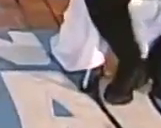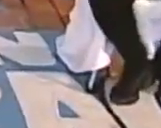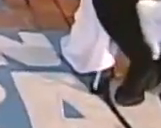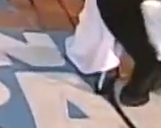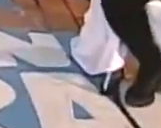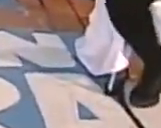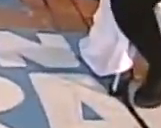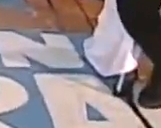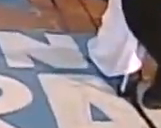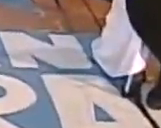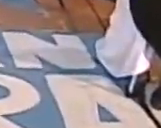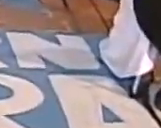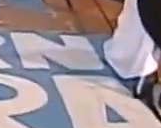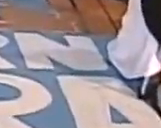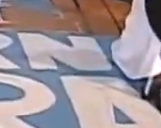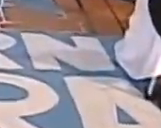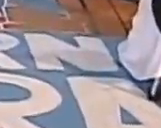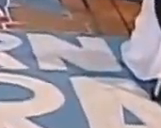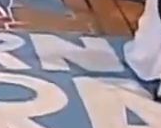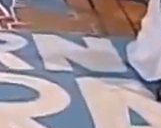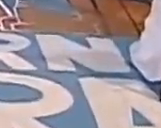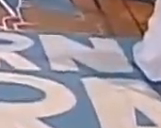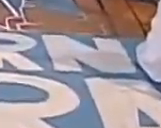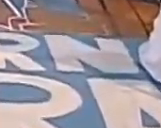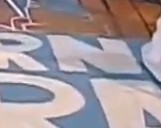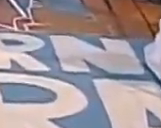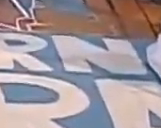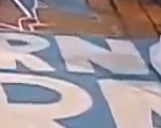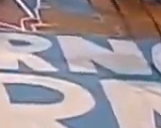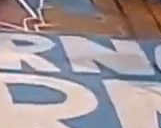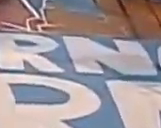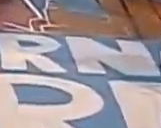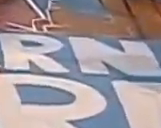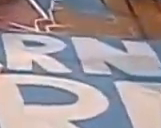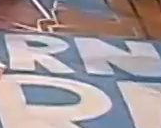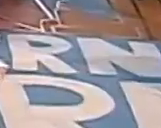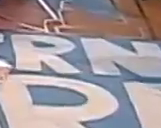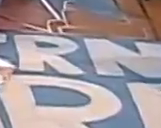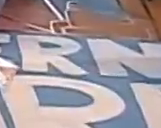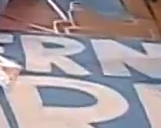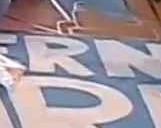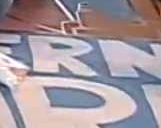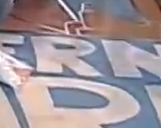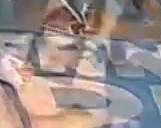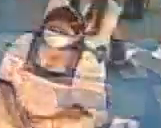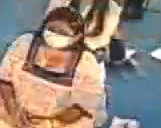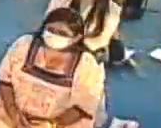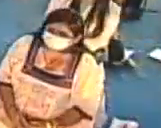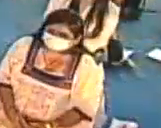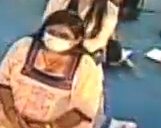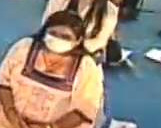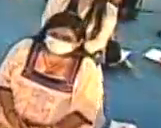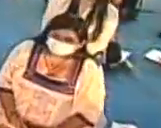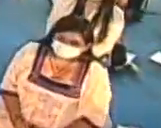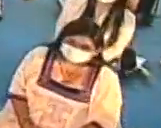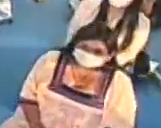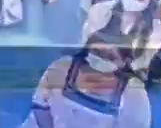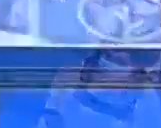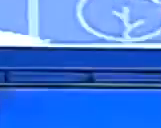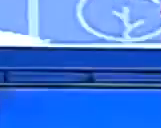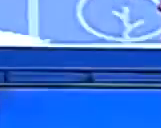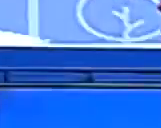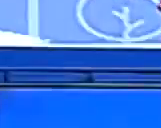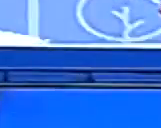Bueno, felicidades muchachos y muchachas. Los hemos visto crecer.